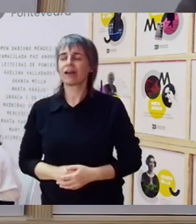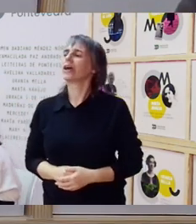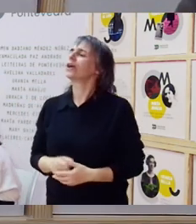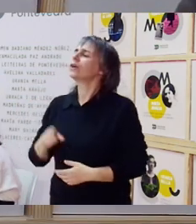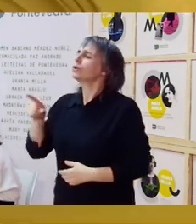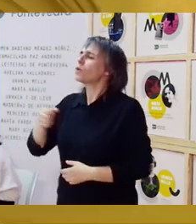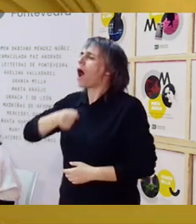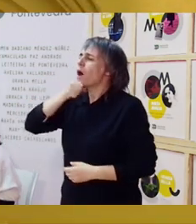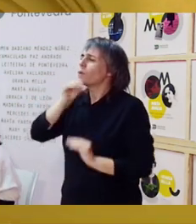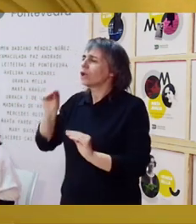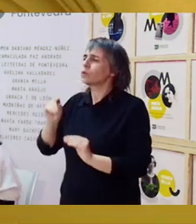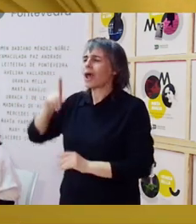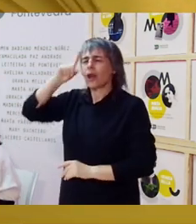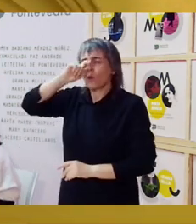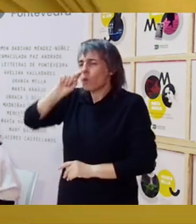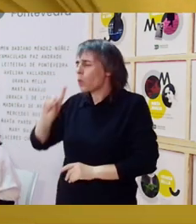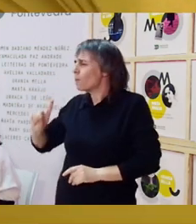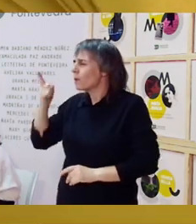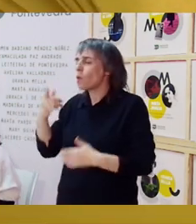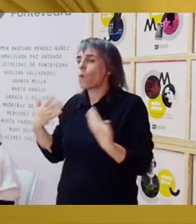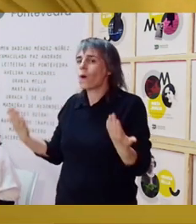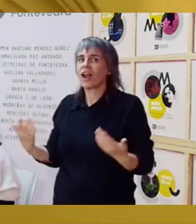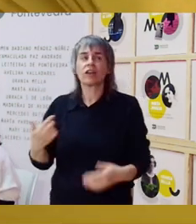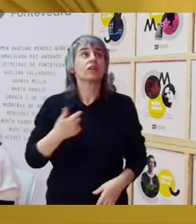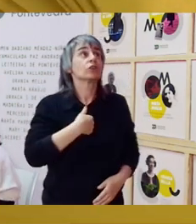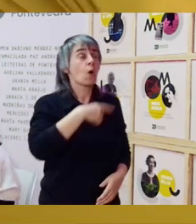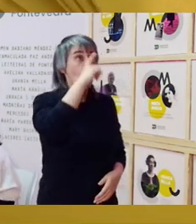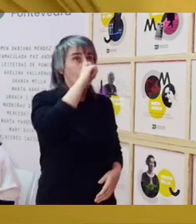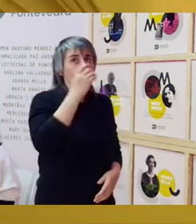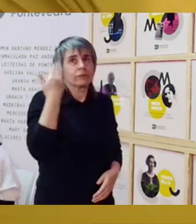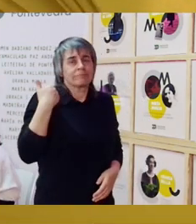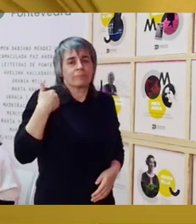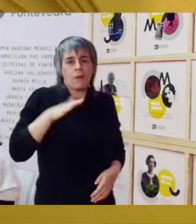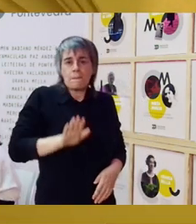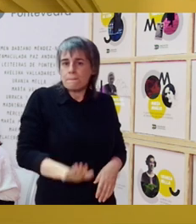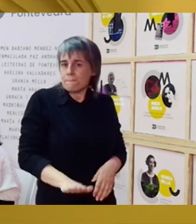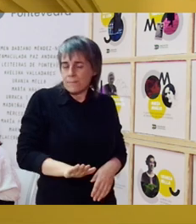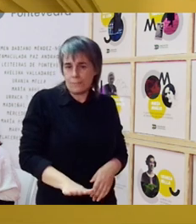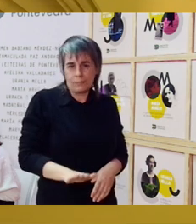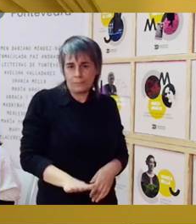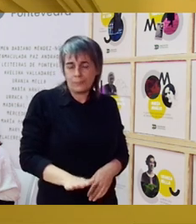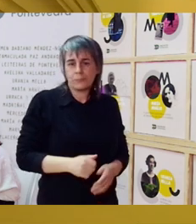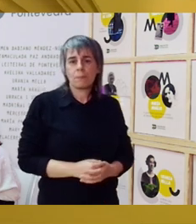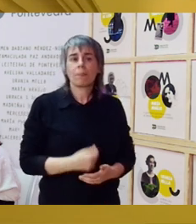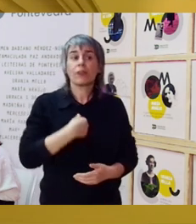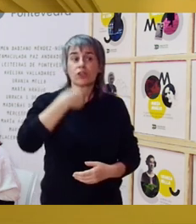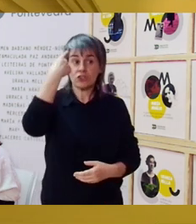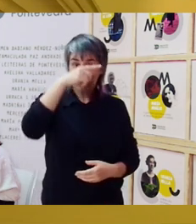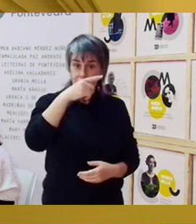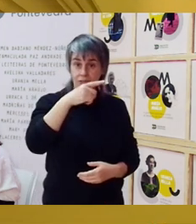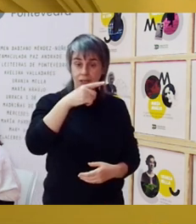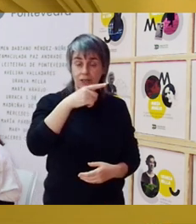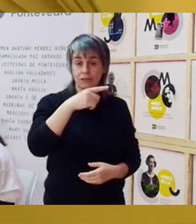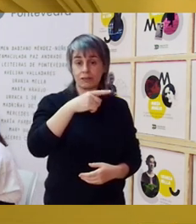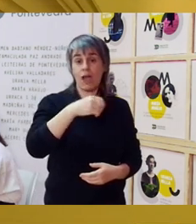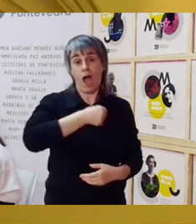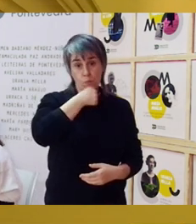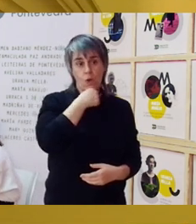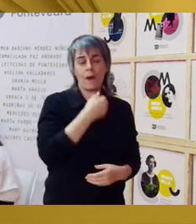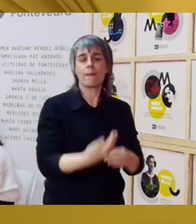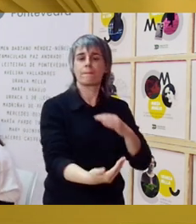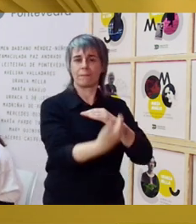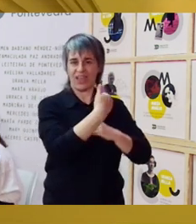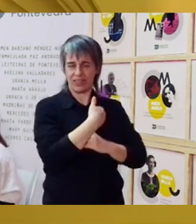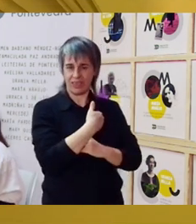Placeres? Pois os primeiros recordos son de moi pequeniña. Sei que ela viña e cando chegaba a Campelo,